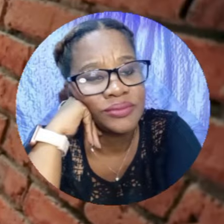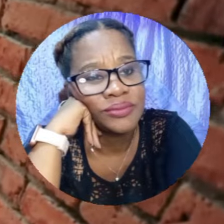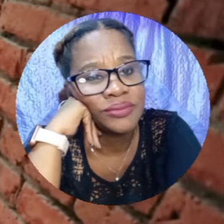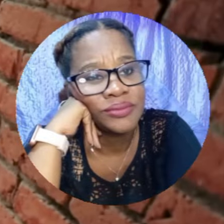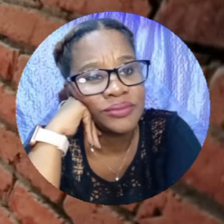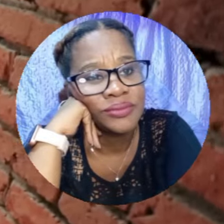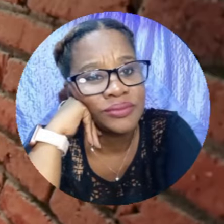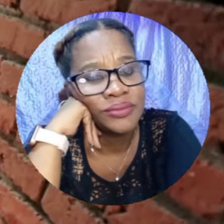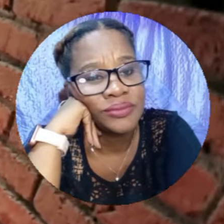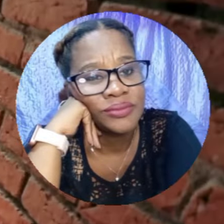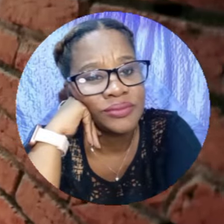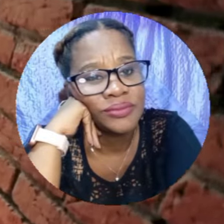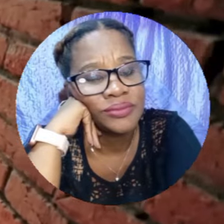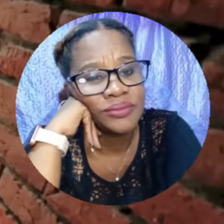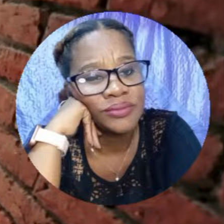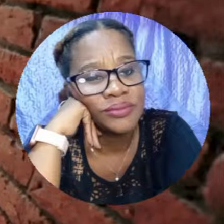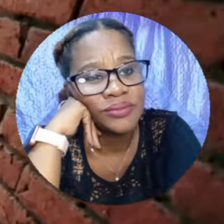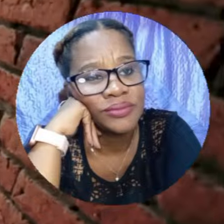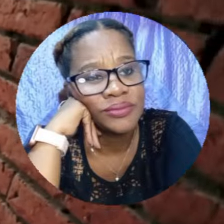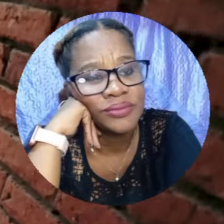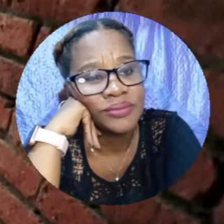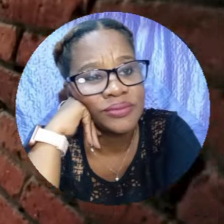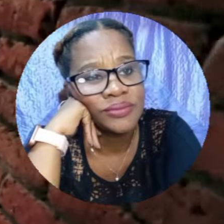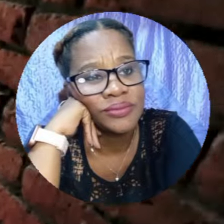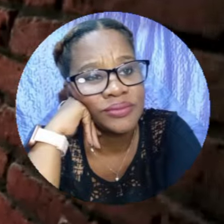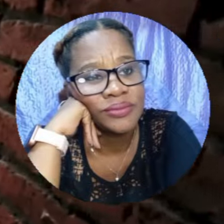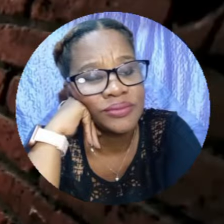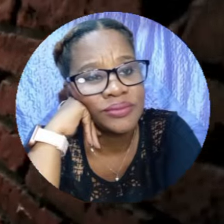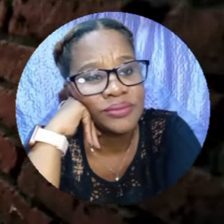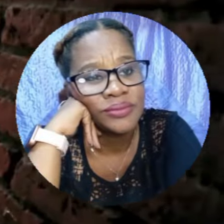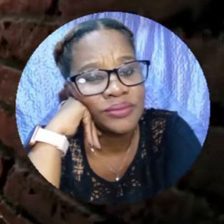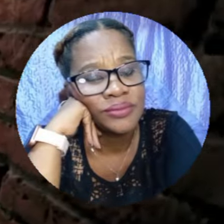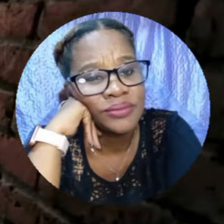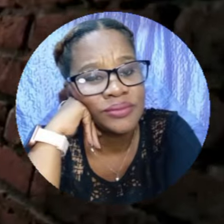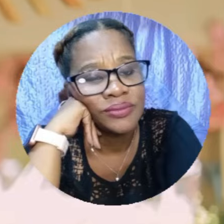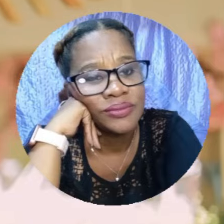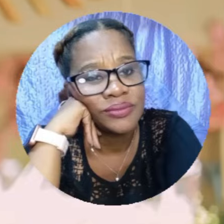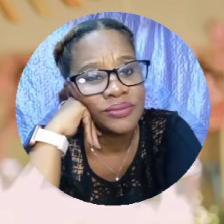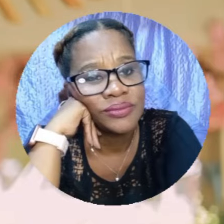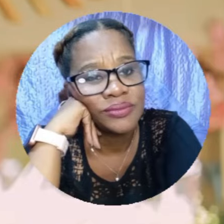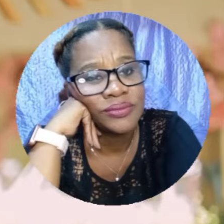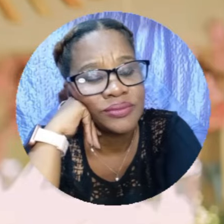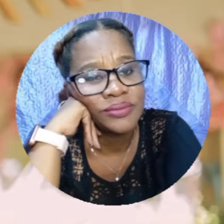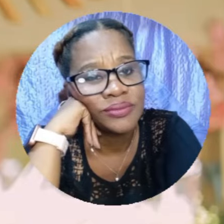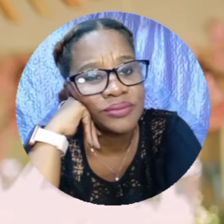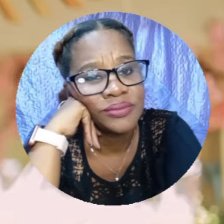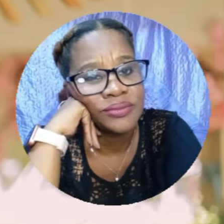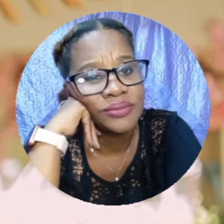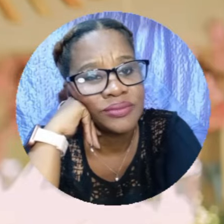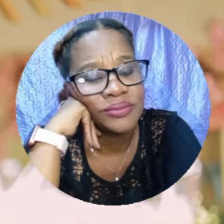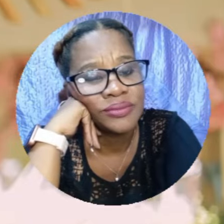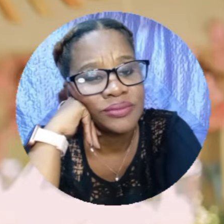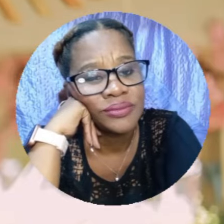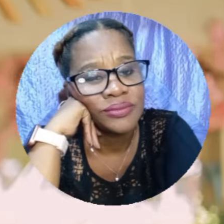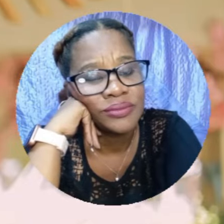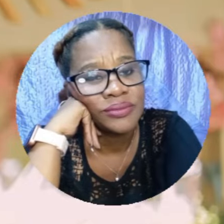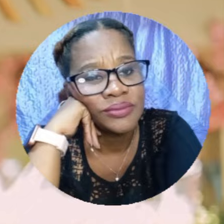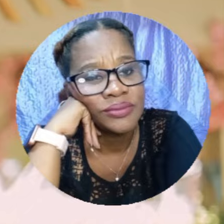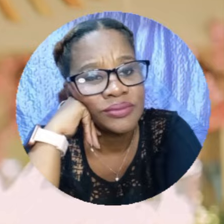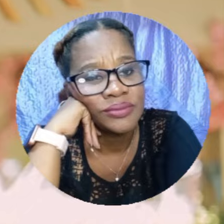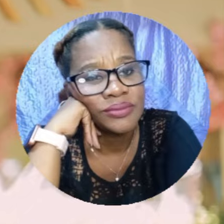le quisimos incursionar con un restaurante. Ahí había gente que se querían quedar, le cogía los tardes y no encontraban hoteles ni nada abierto.